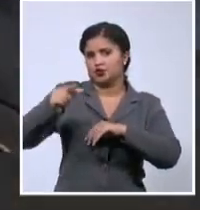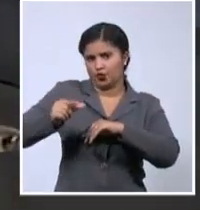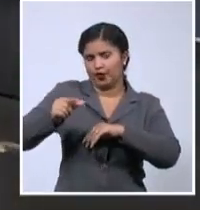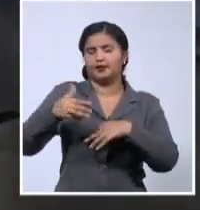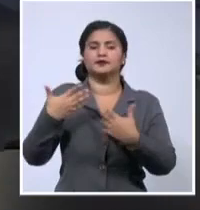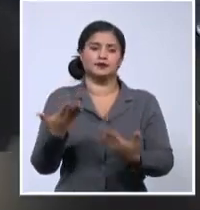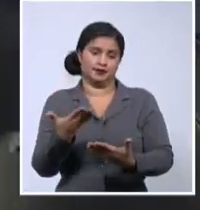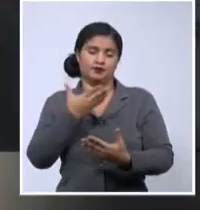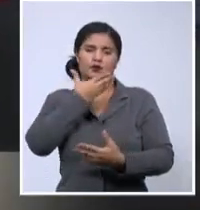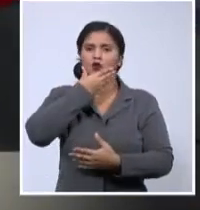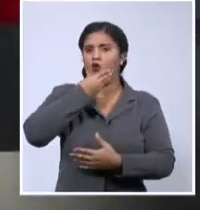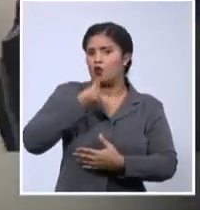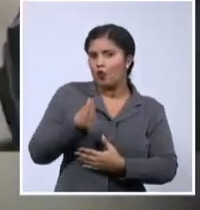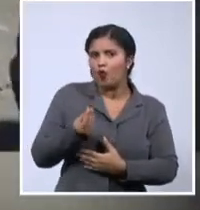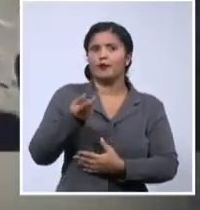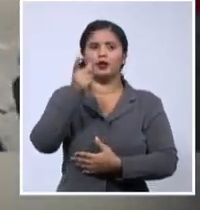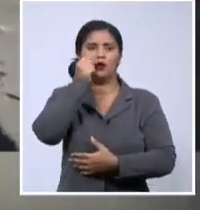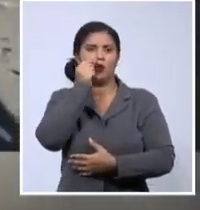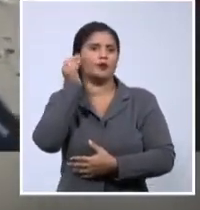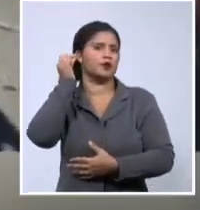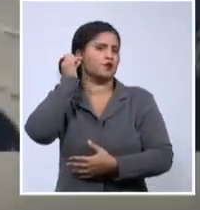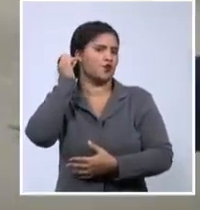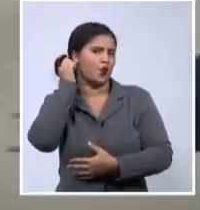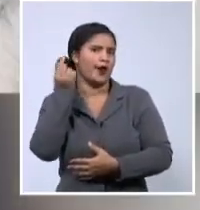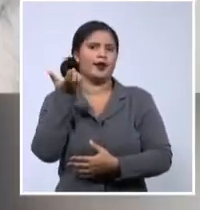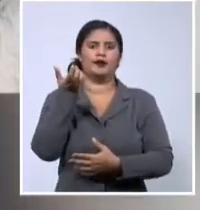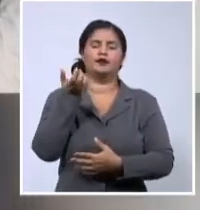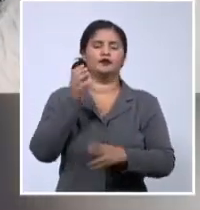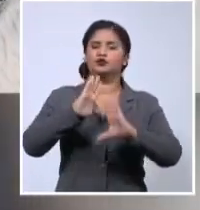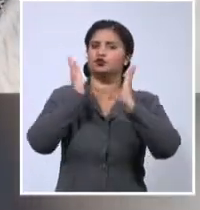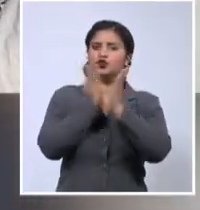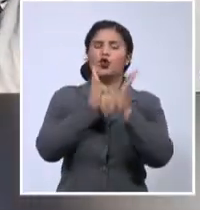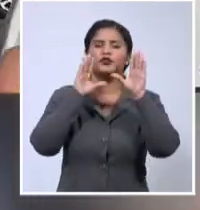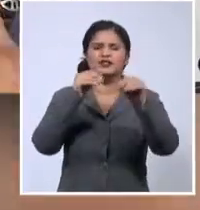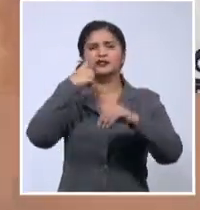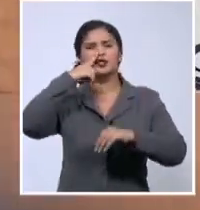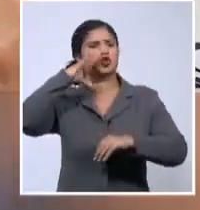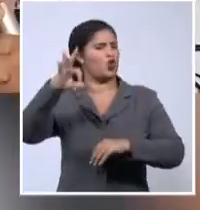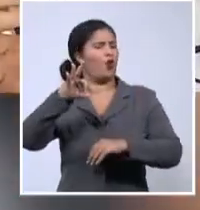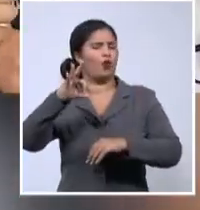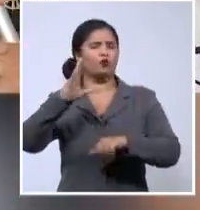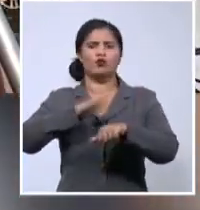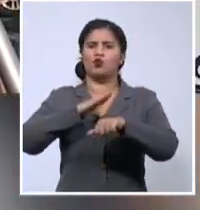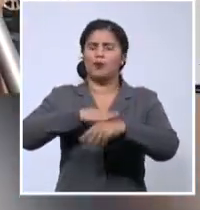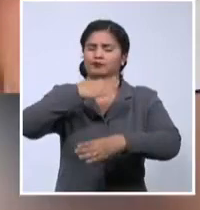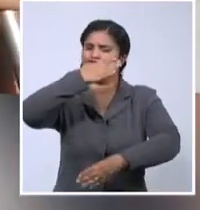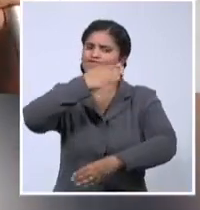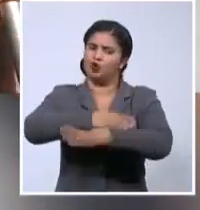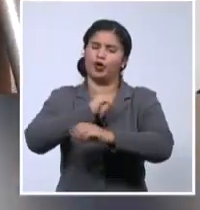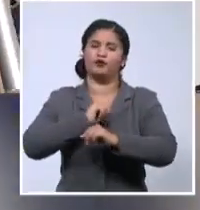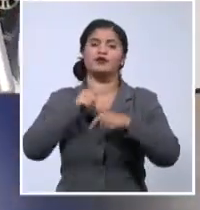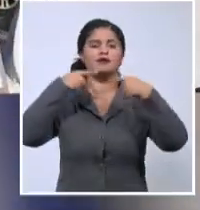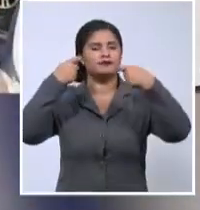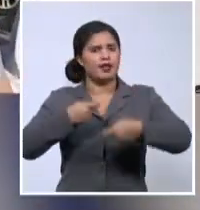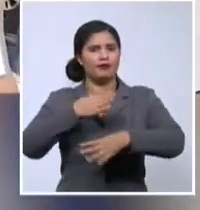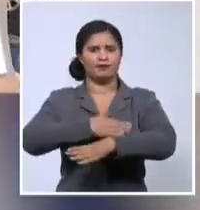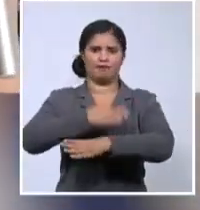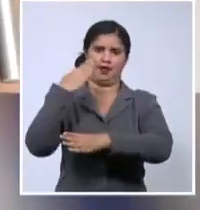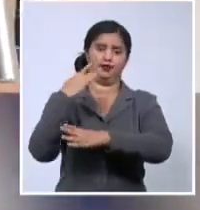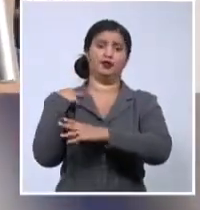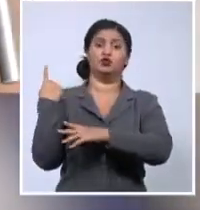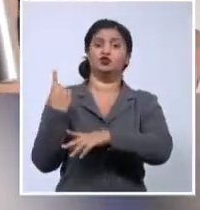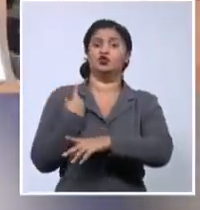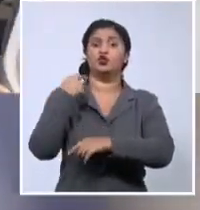dijeron no al bloqueo estadounidense nada nosotros tenemos aquí hoy por nuestra familia para que cesen las